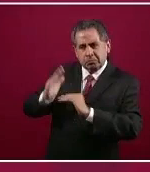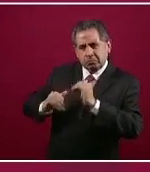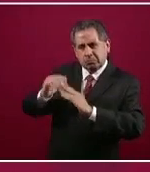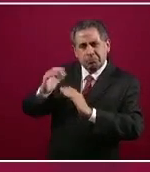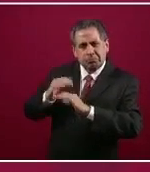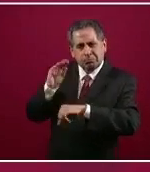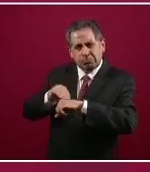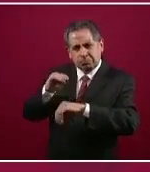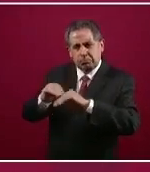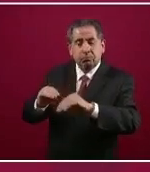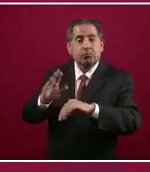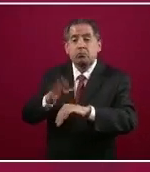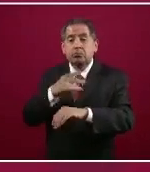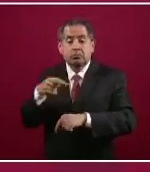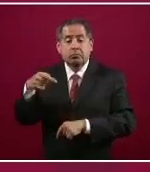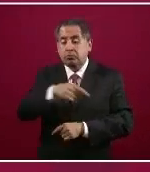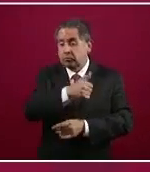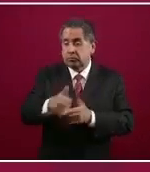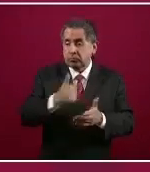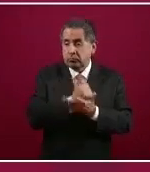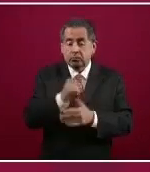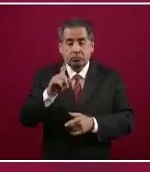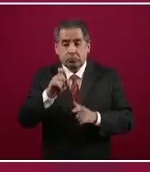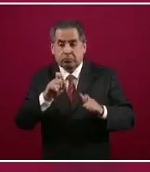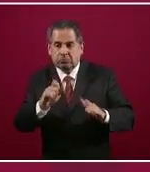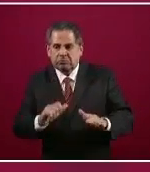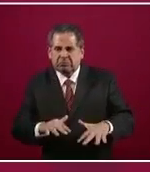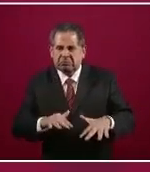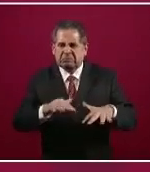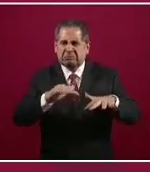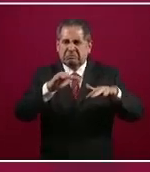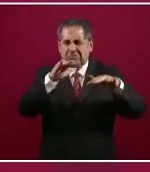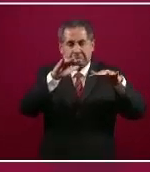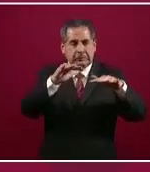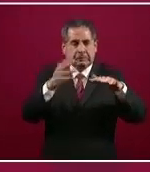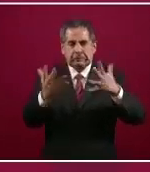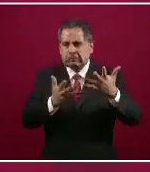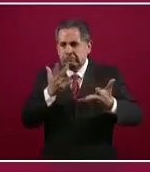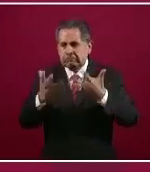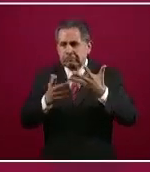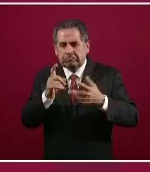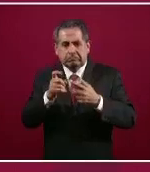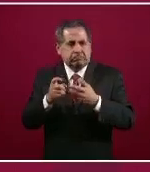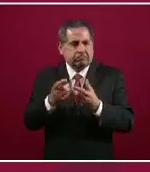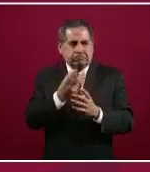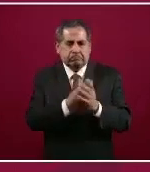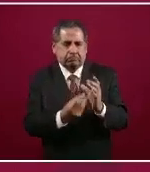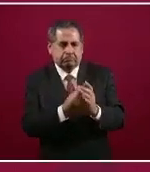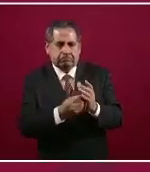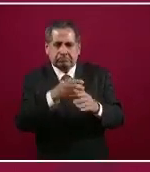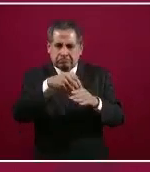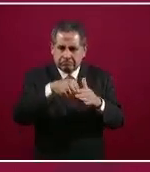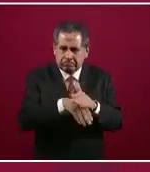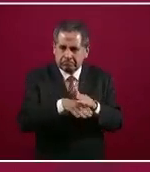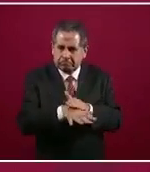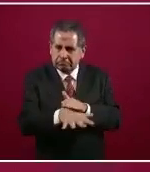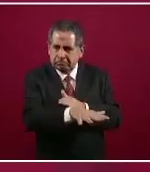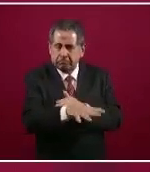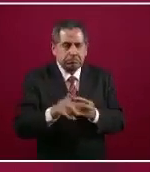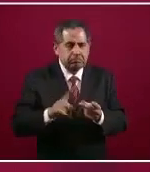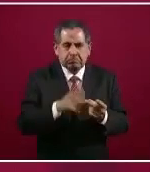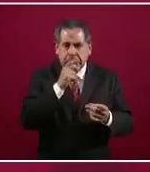la ciudad se inundaba y ya no podíamos sacar el agua por drenaje. Generalmente el agua